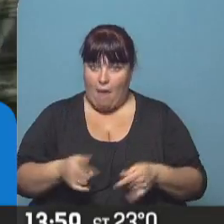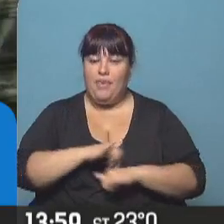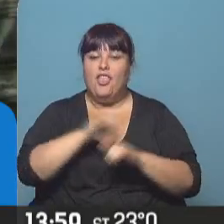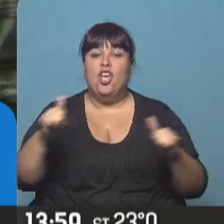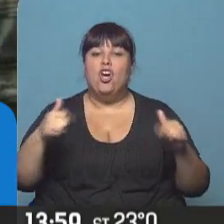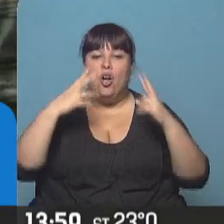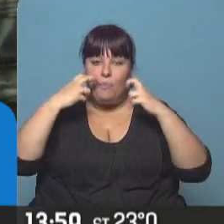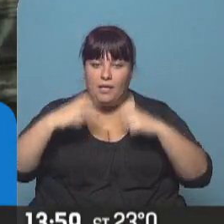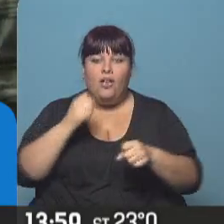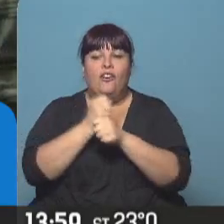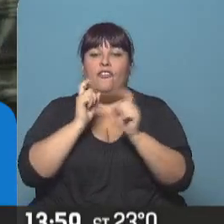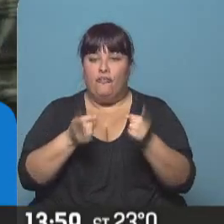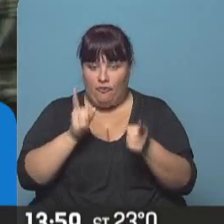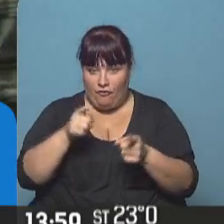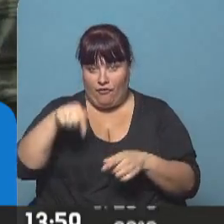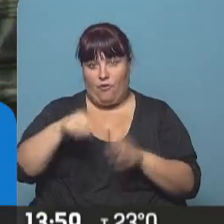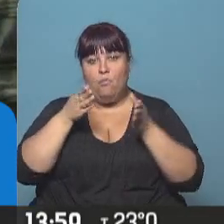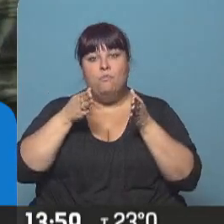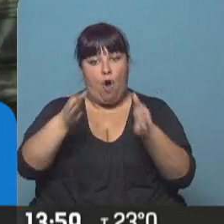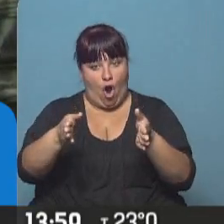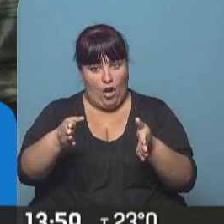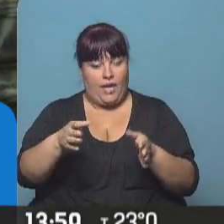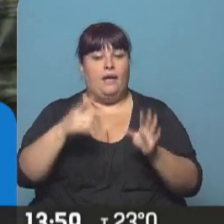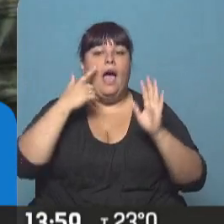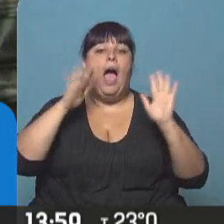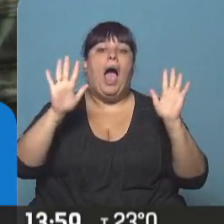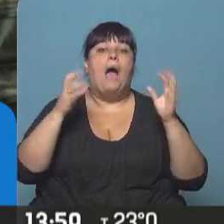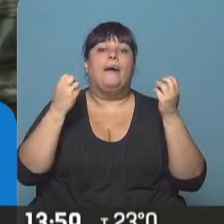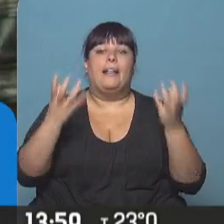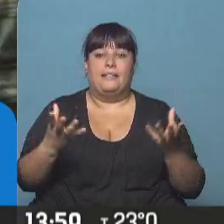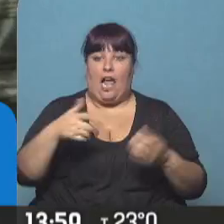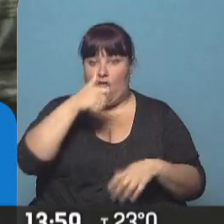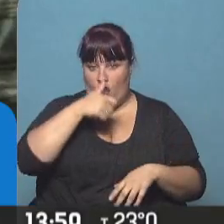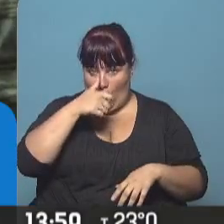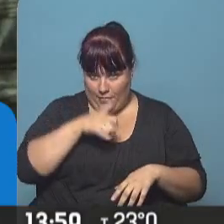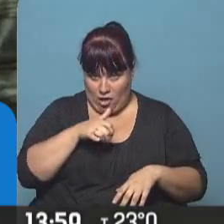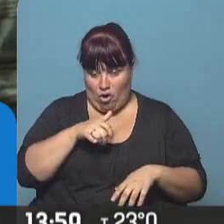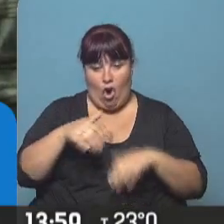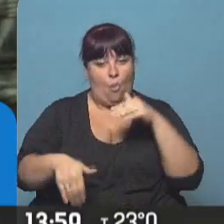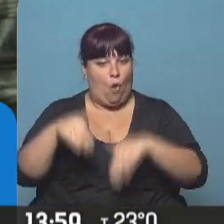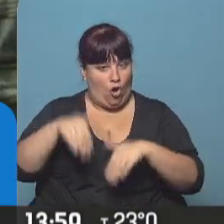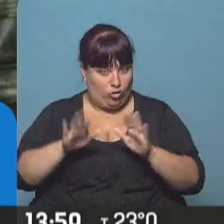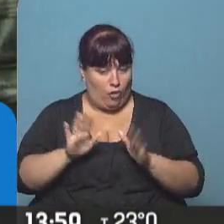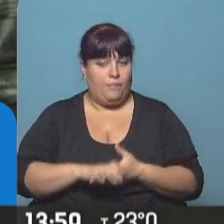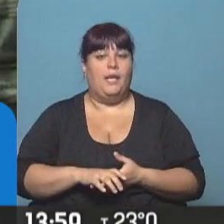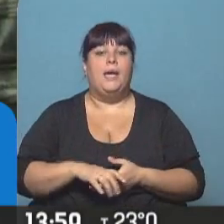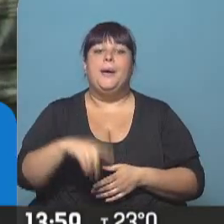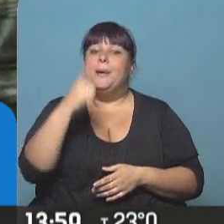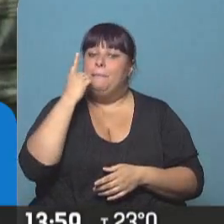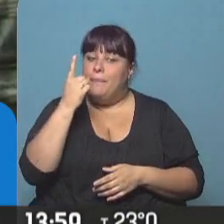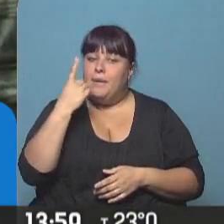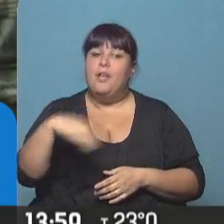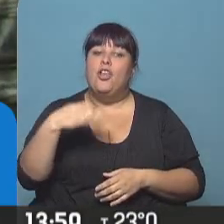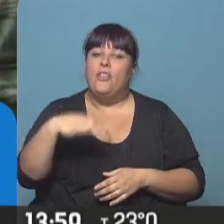peritos, van a seguir trabajando aquí en esta morgue judicial. Vamos a ver qué es lo que ocurre el día domingo de elecciones. Lo primero que hay